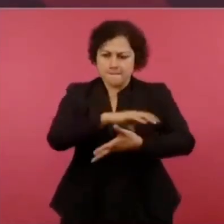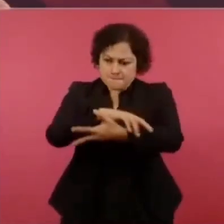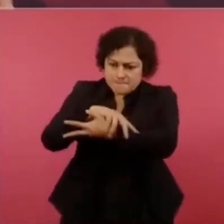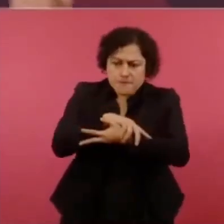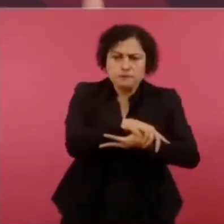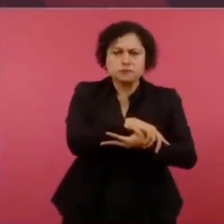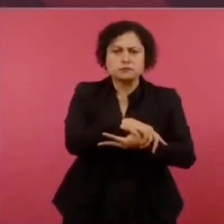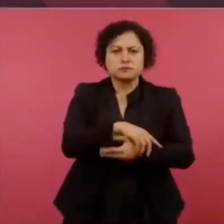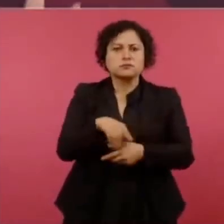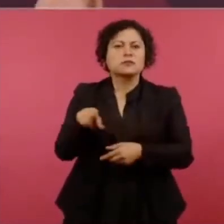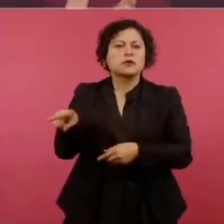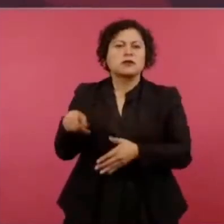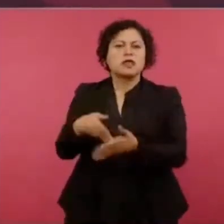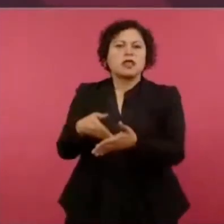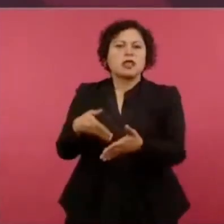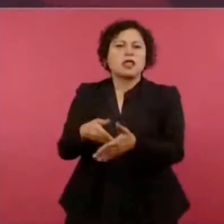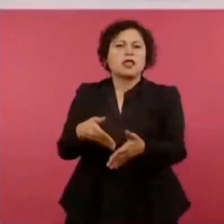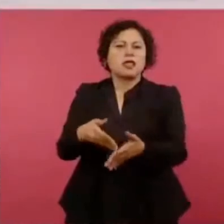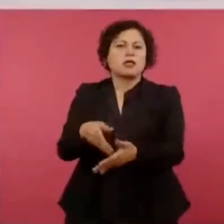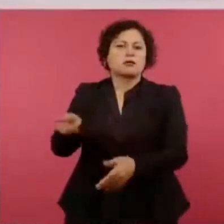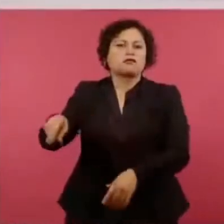porque juegan un papel